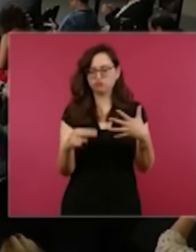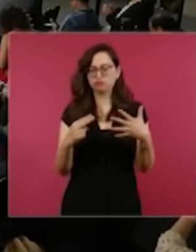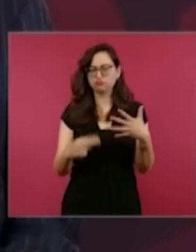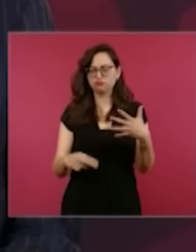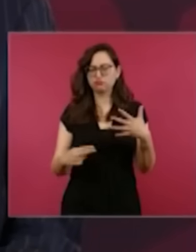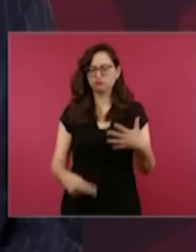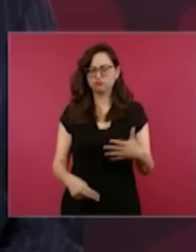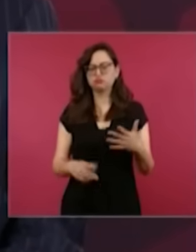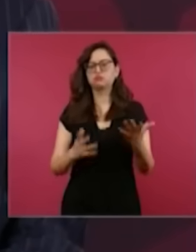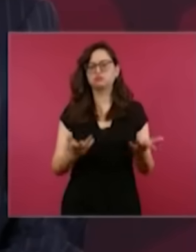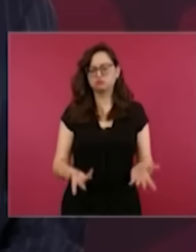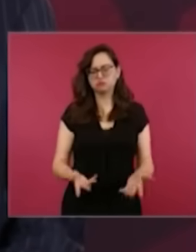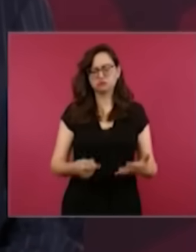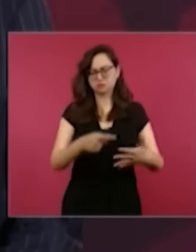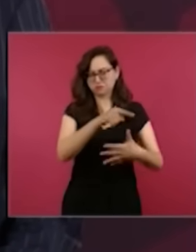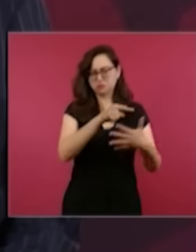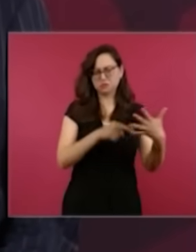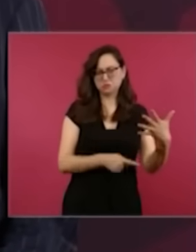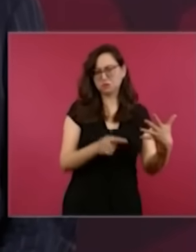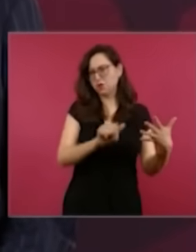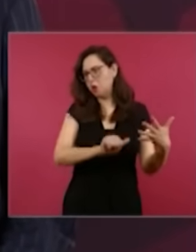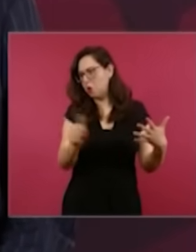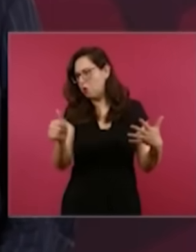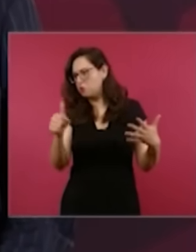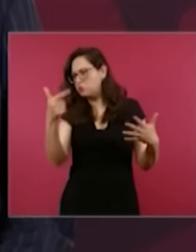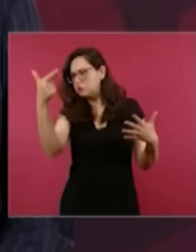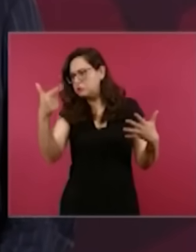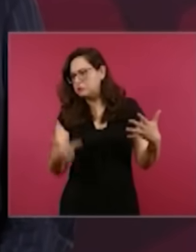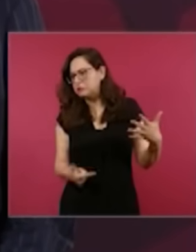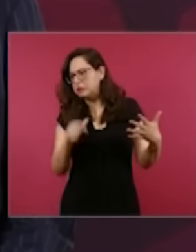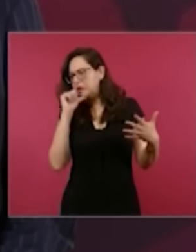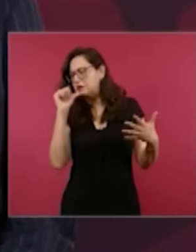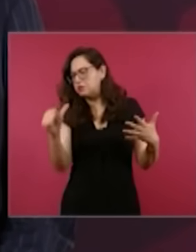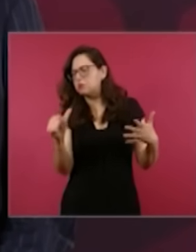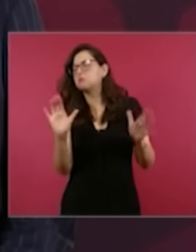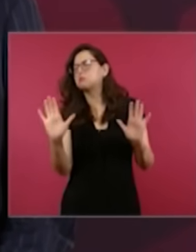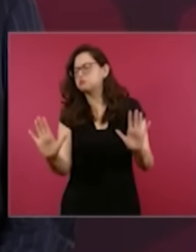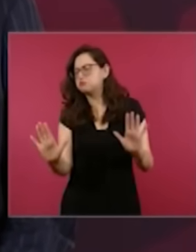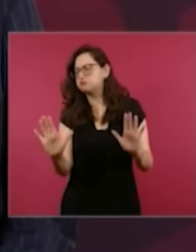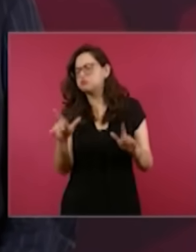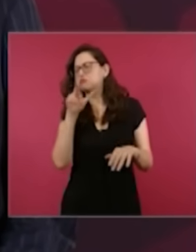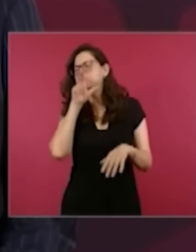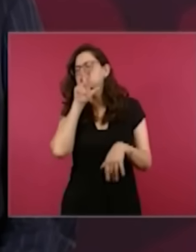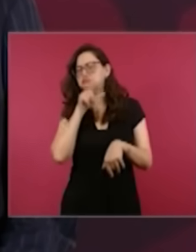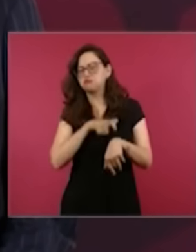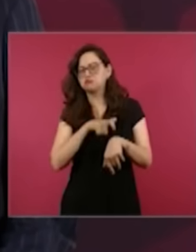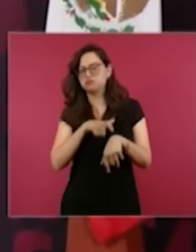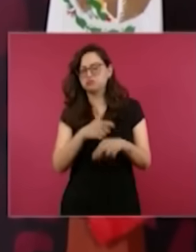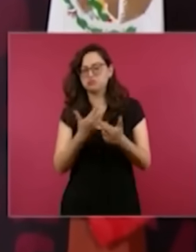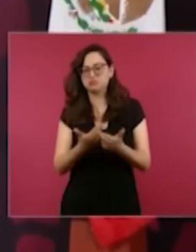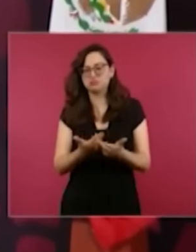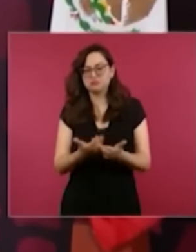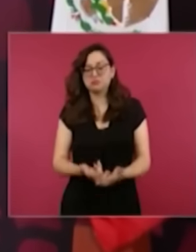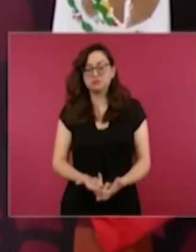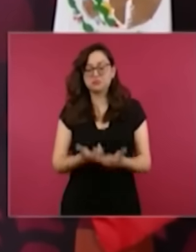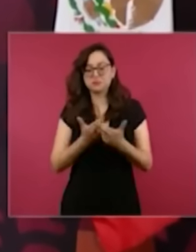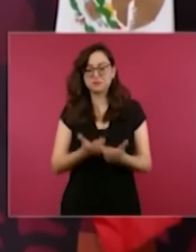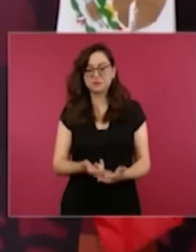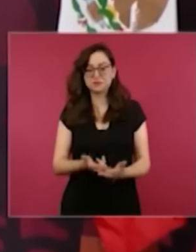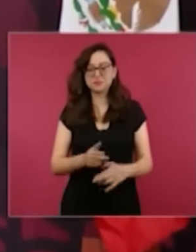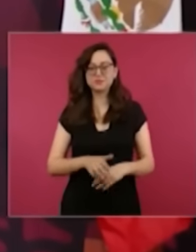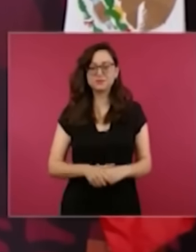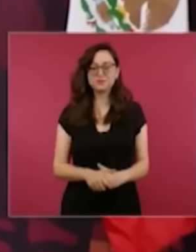de 300,000 elementos con instalaciones, con equipo, no puedan ayudarnos en el problema que